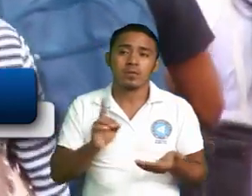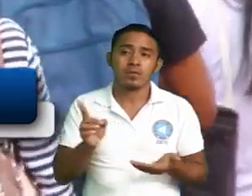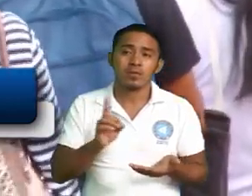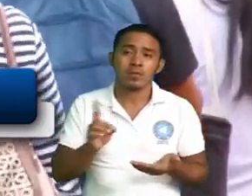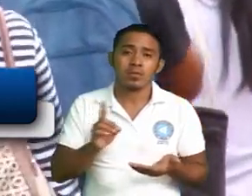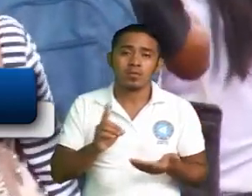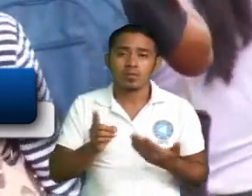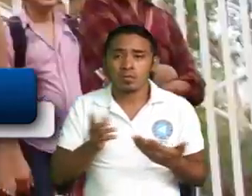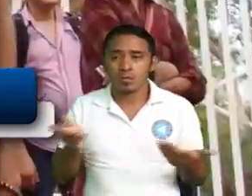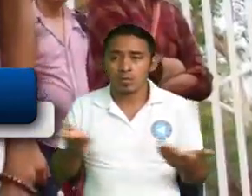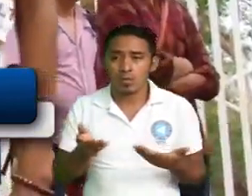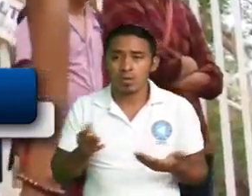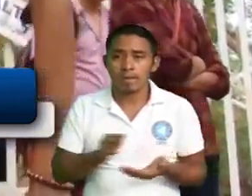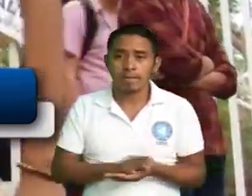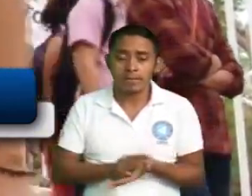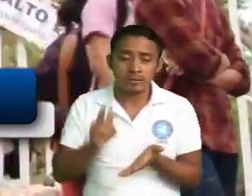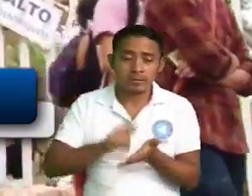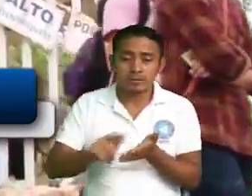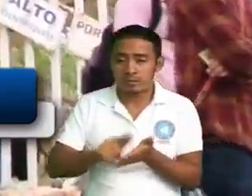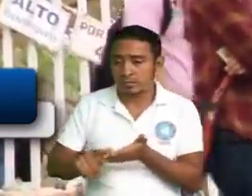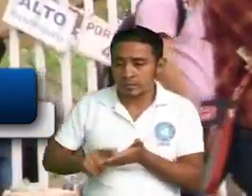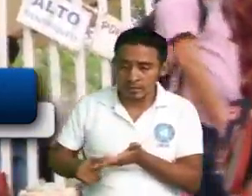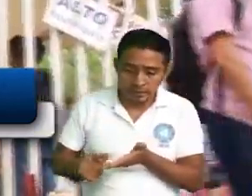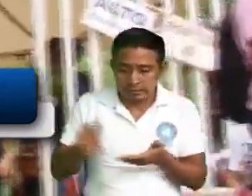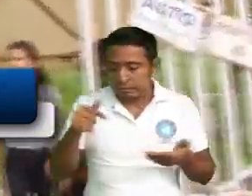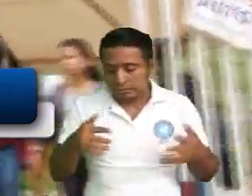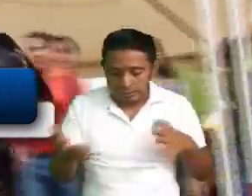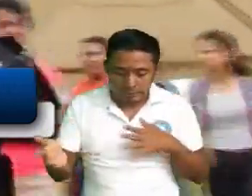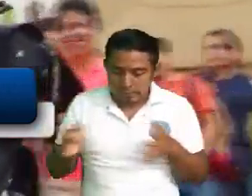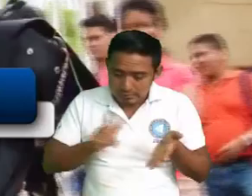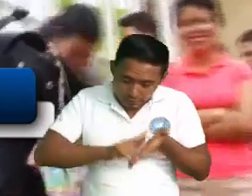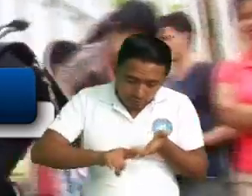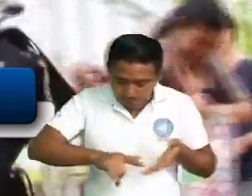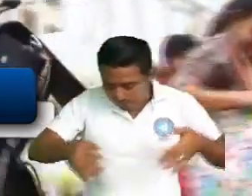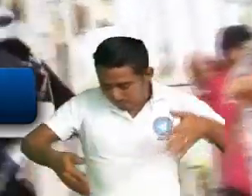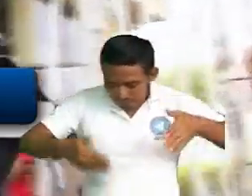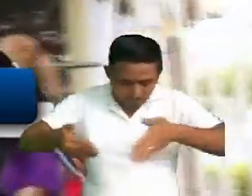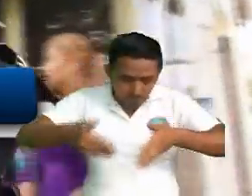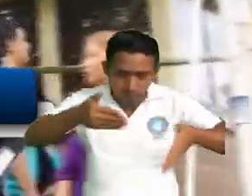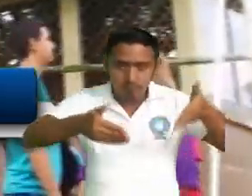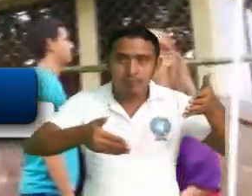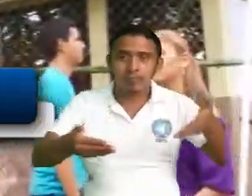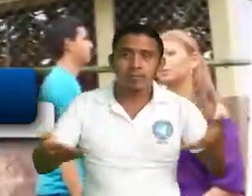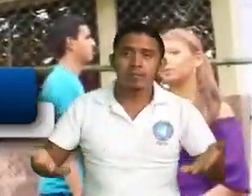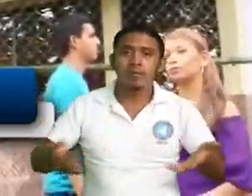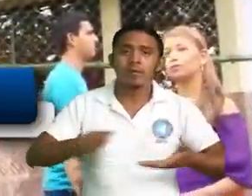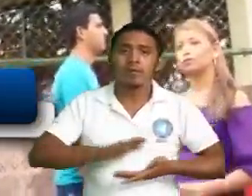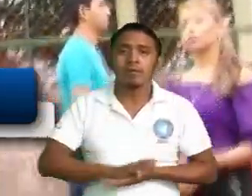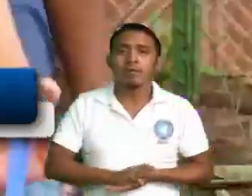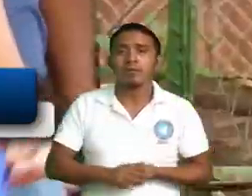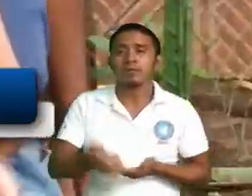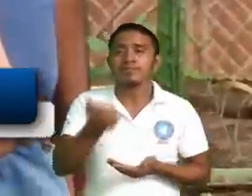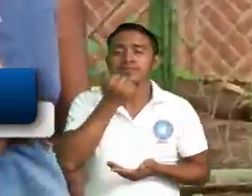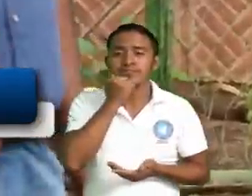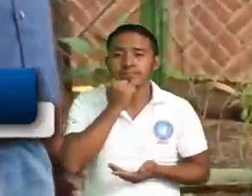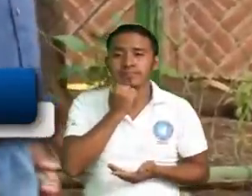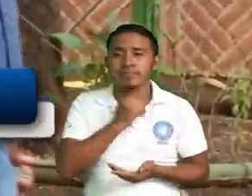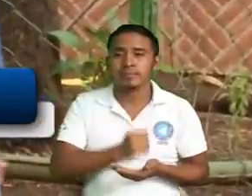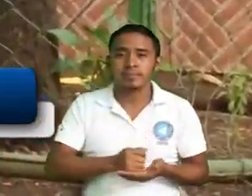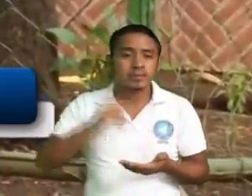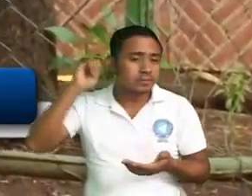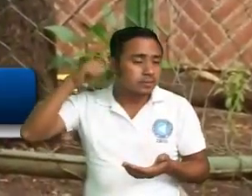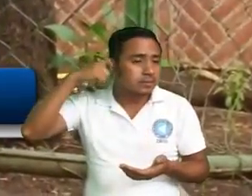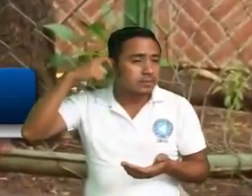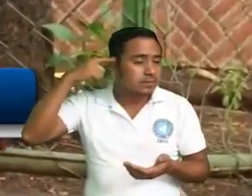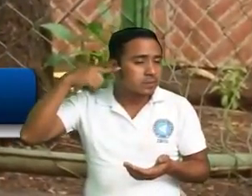registrar al niño, hacerle limpieza al niño, ¿verdad?, por todas sus partes. Entonces, comete el error de